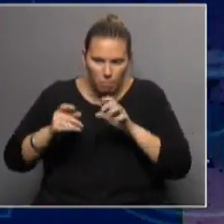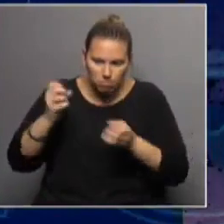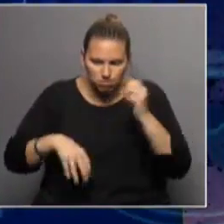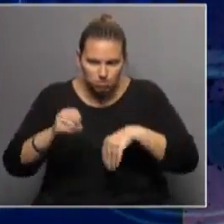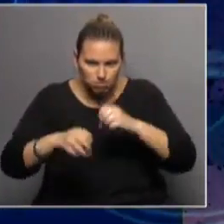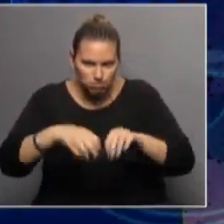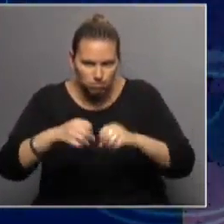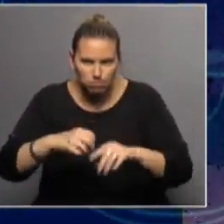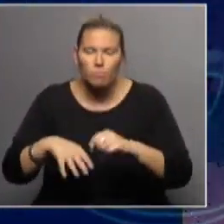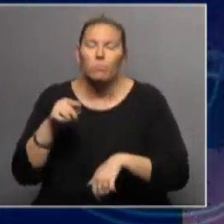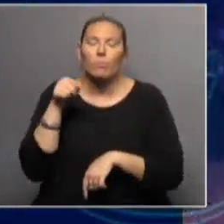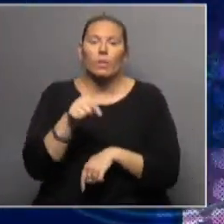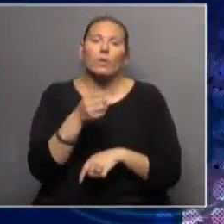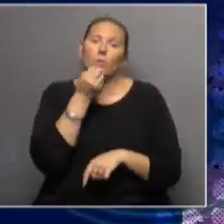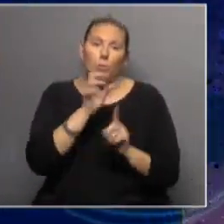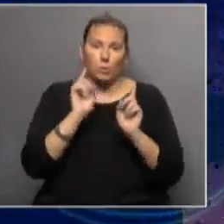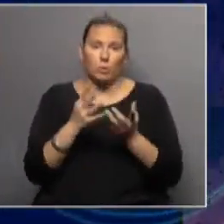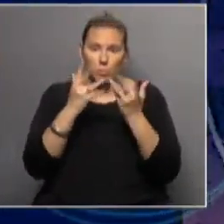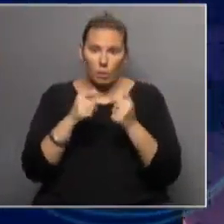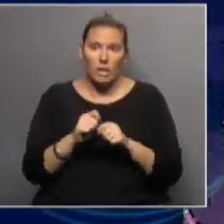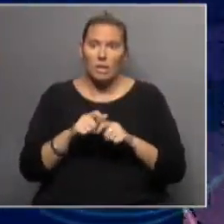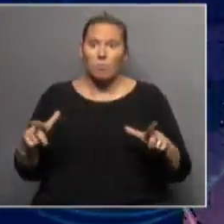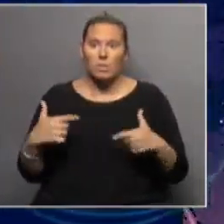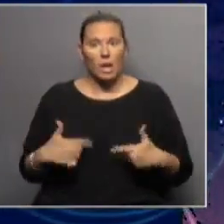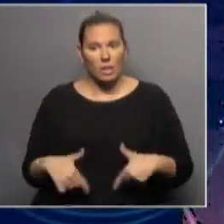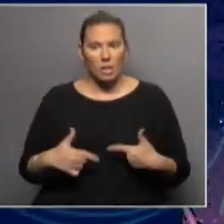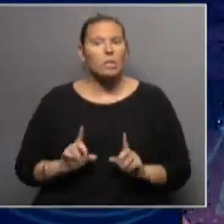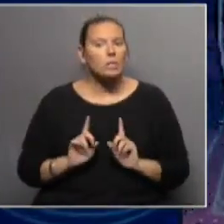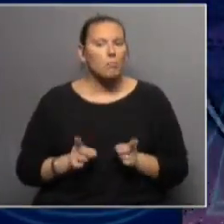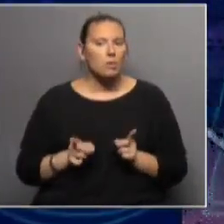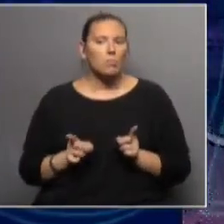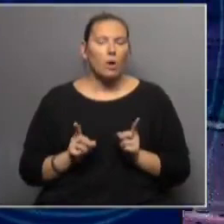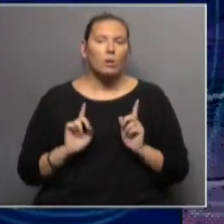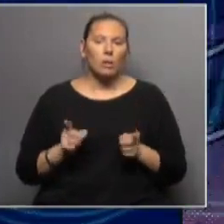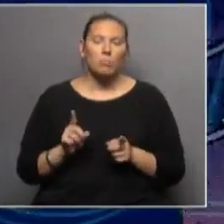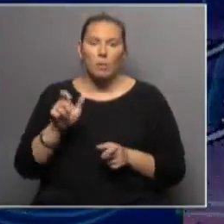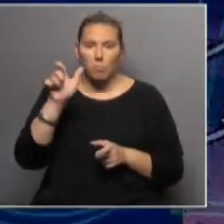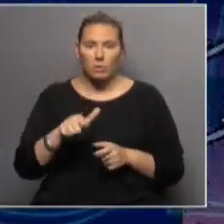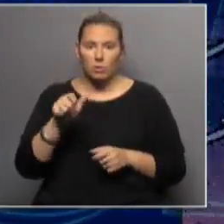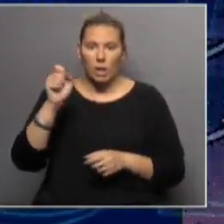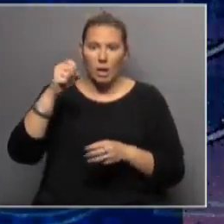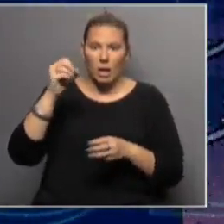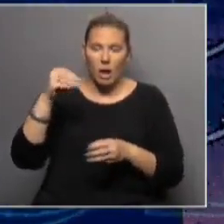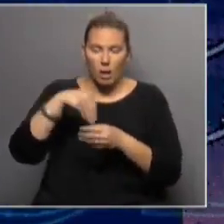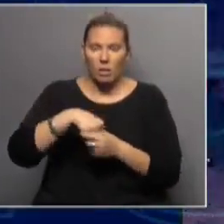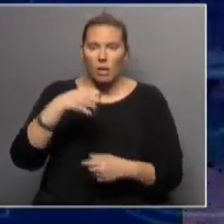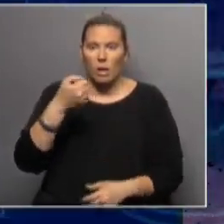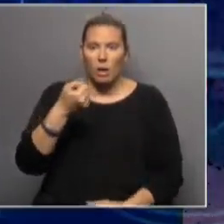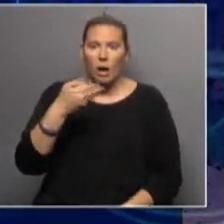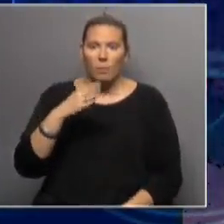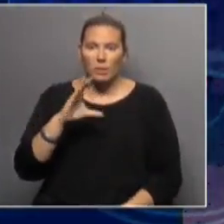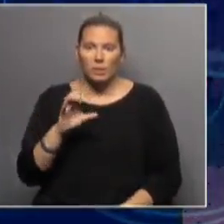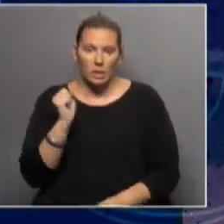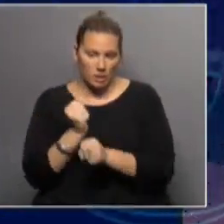reciclar y todo, ¿no? Eso está muy bueno, eso es la limpieza de la Intendencia mismo, ¿no? Que además va a incluir personas del plan ABC, de laburantes